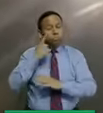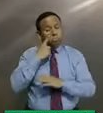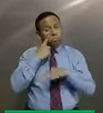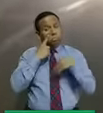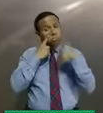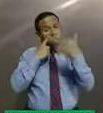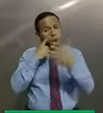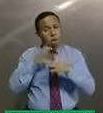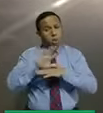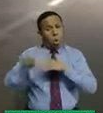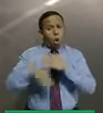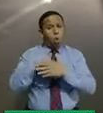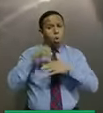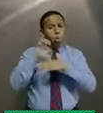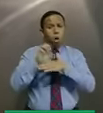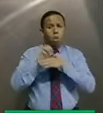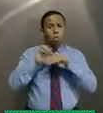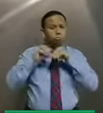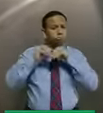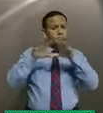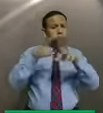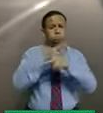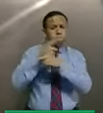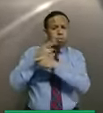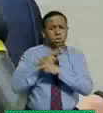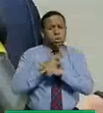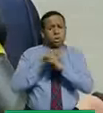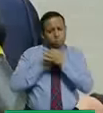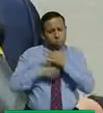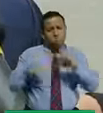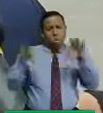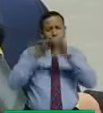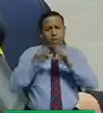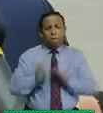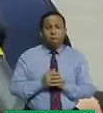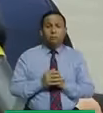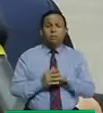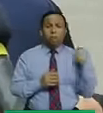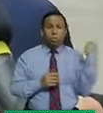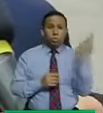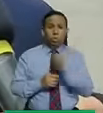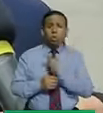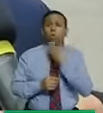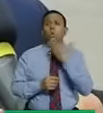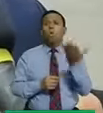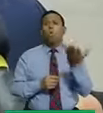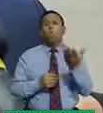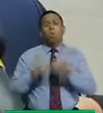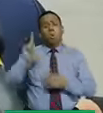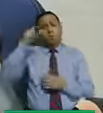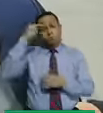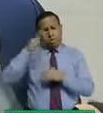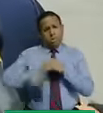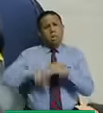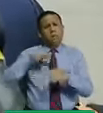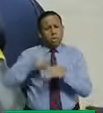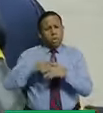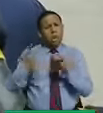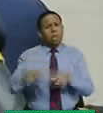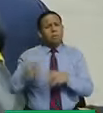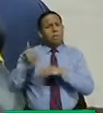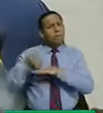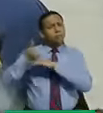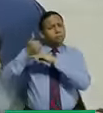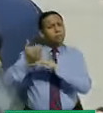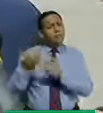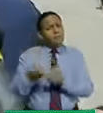permita militarizar las vías, que es lo que exigen los manifestantes. Hemos venido a reiterarles la voluntad del gobierno nacional, de la gobernación, de establecer